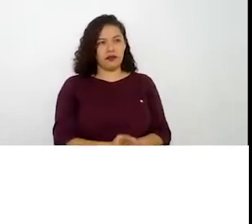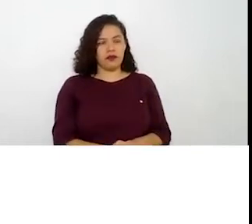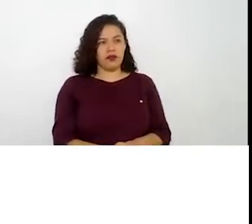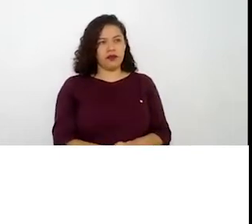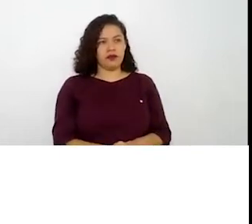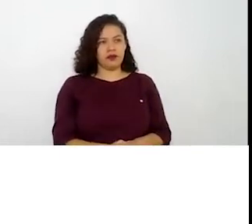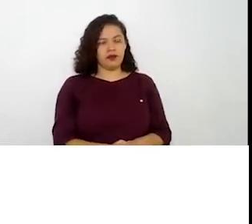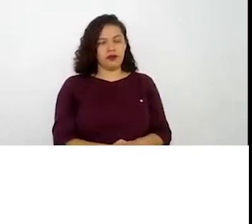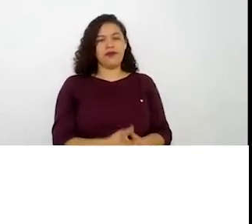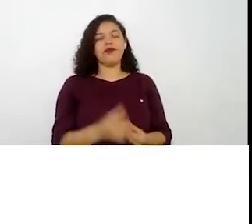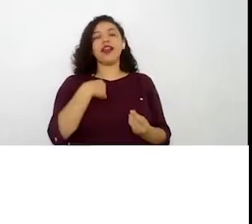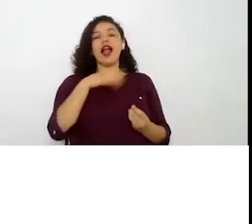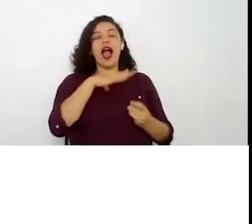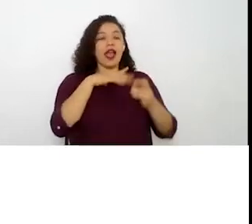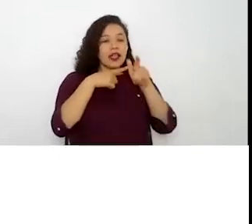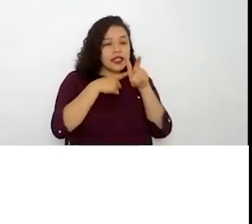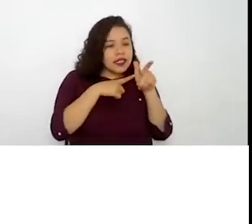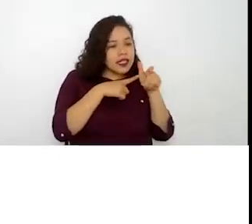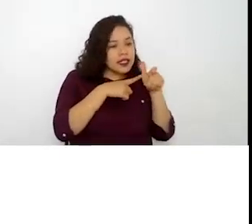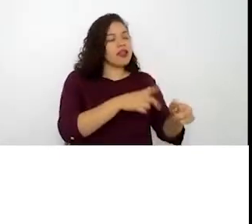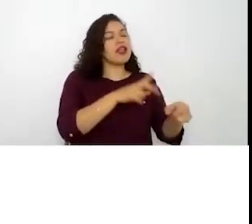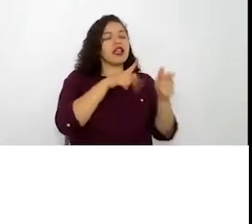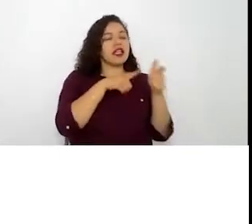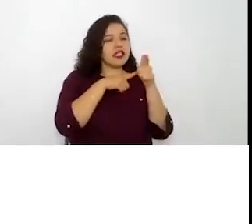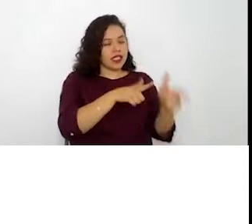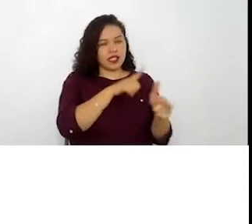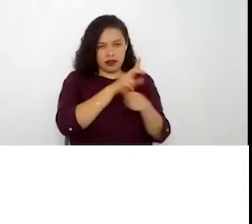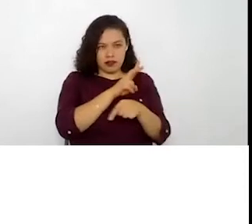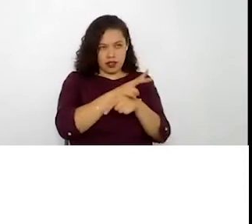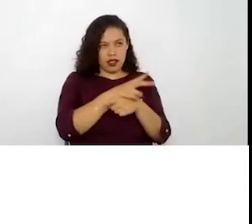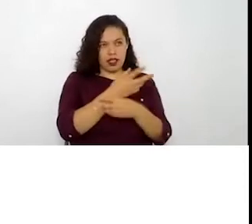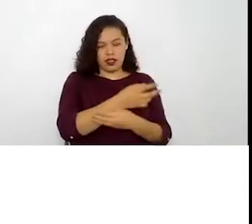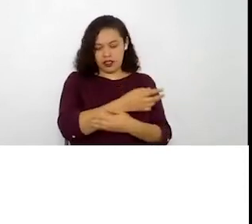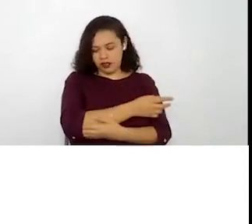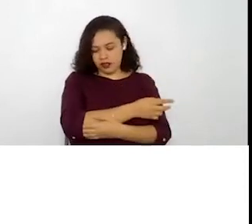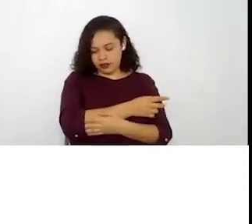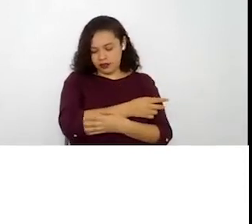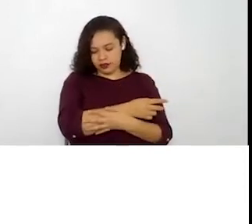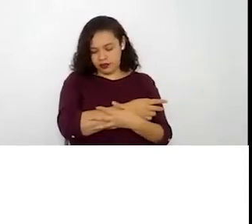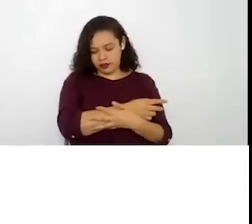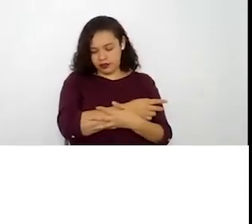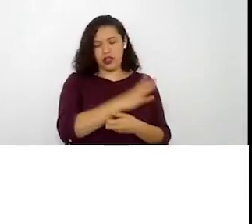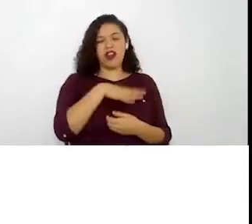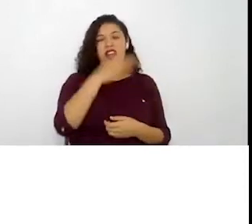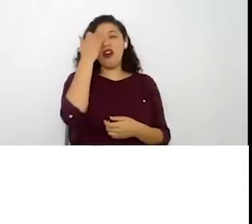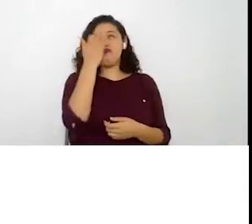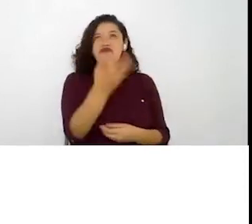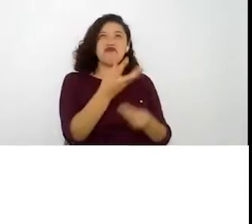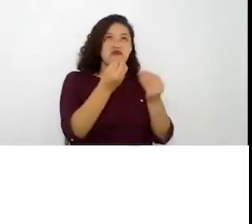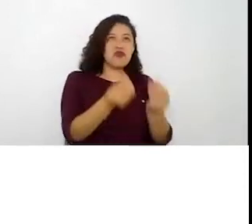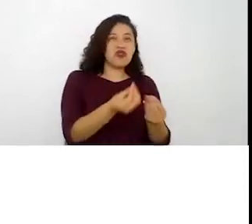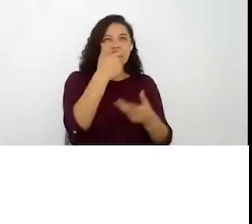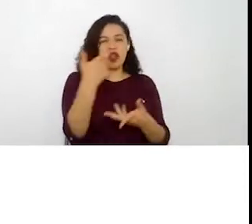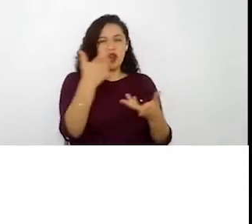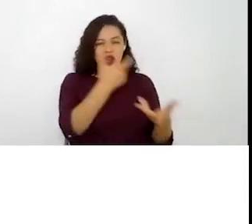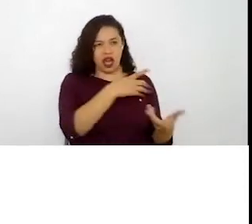es que hay una continuidad hay un seguimiento que esto no es porque tengamos más tiempo porque tengamos más dinero